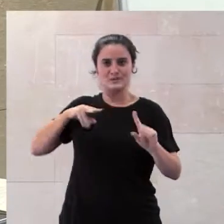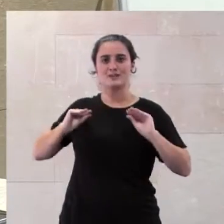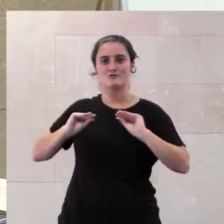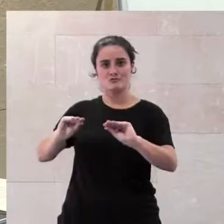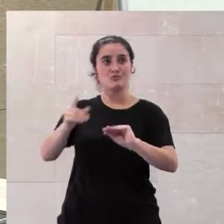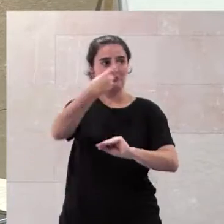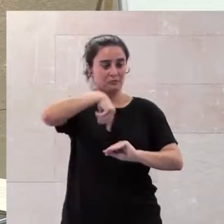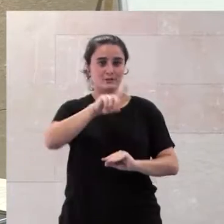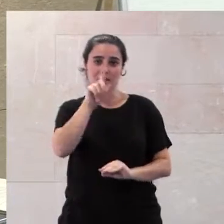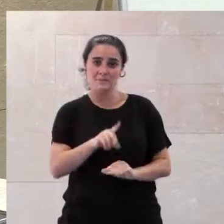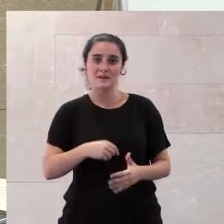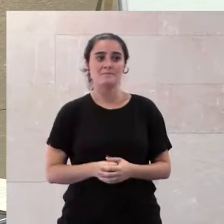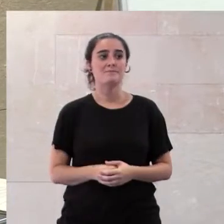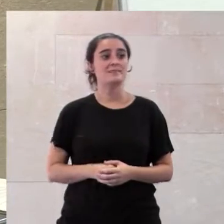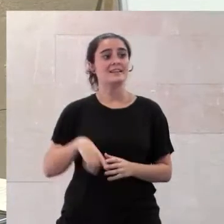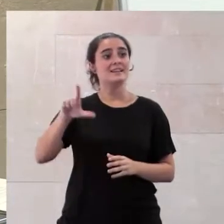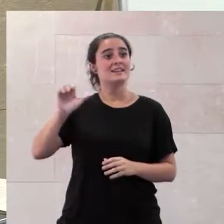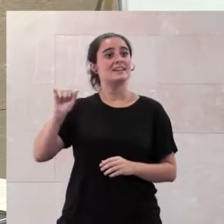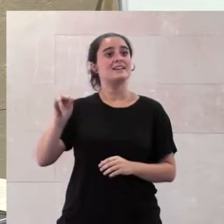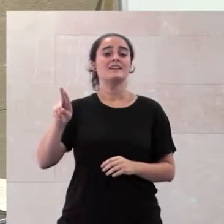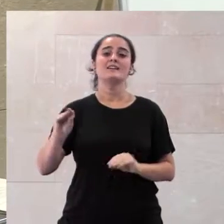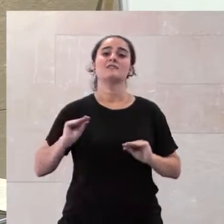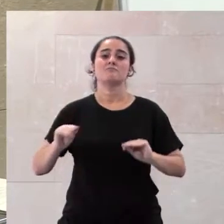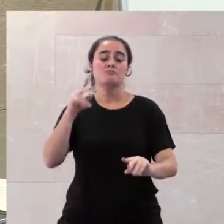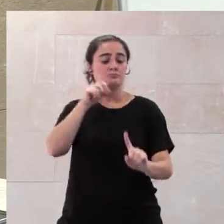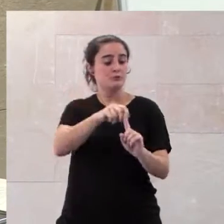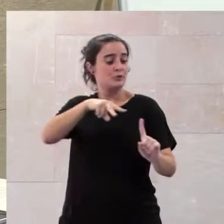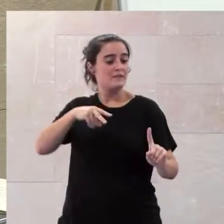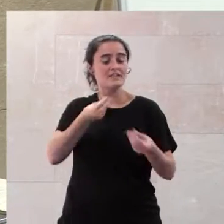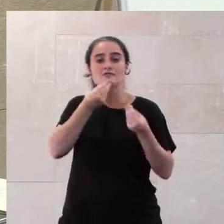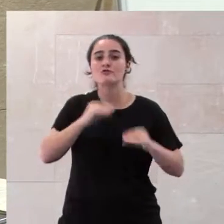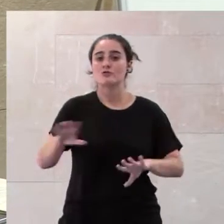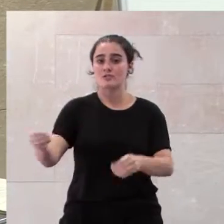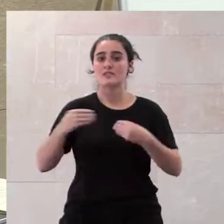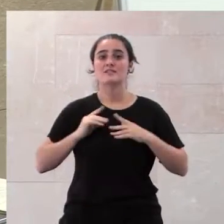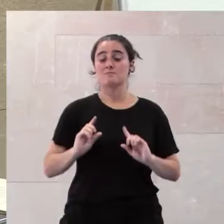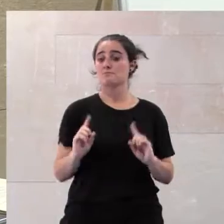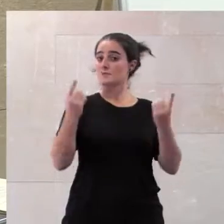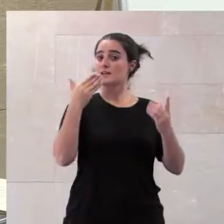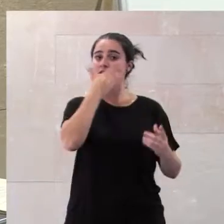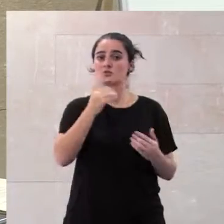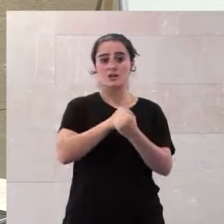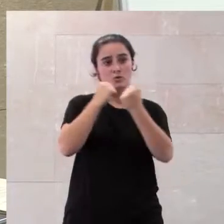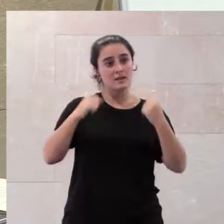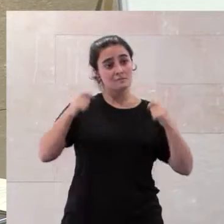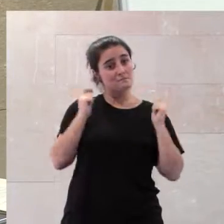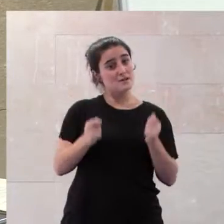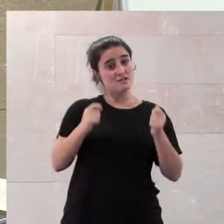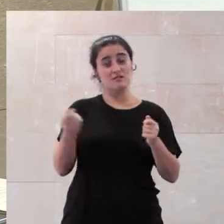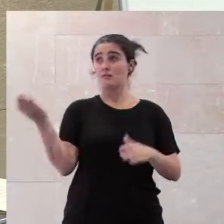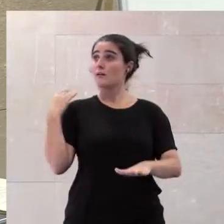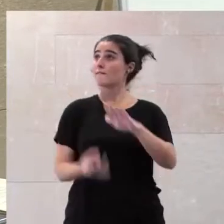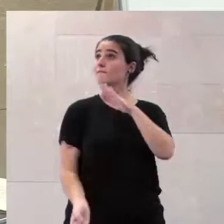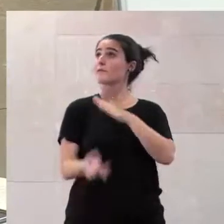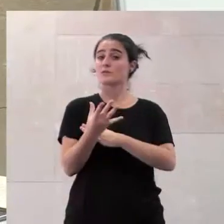personas que hoy estamos aquí. Y bueno, Leire nos aportará su visión histórica desde la primera escuela de igualdad, la de Basauri, fundada ya, como decíamos, hace